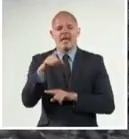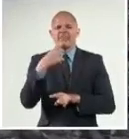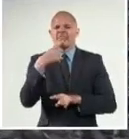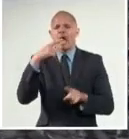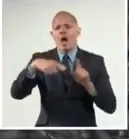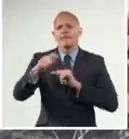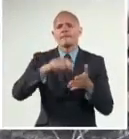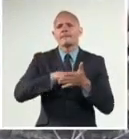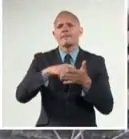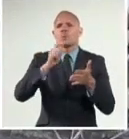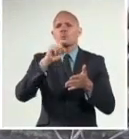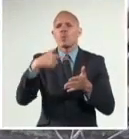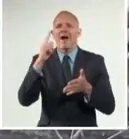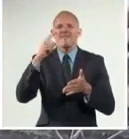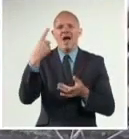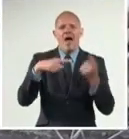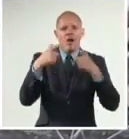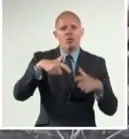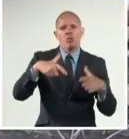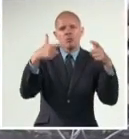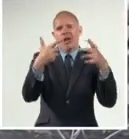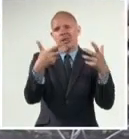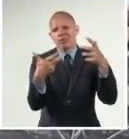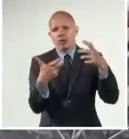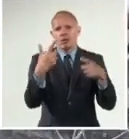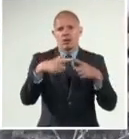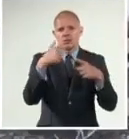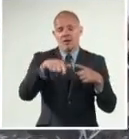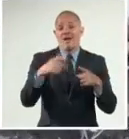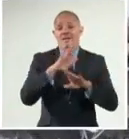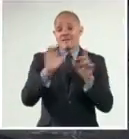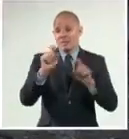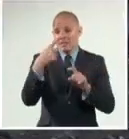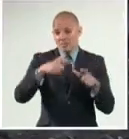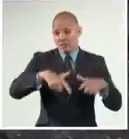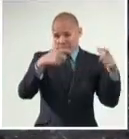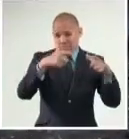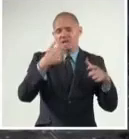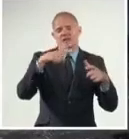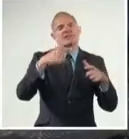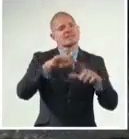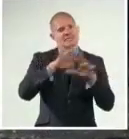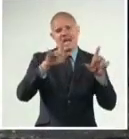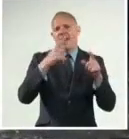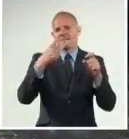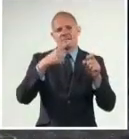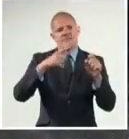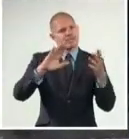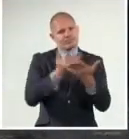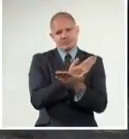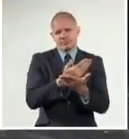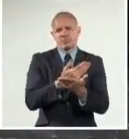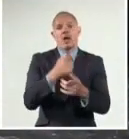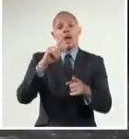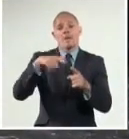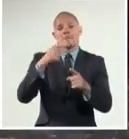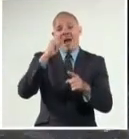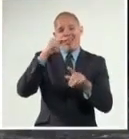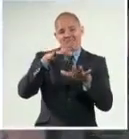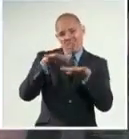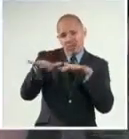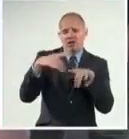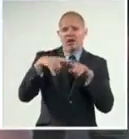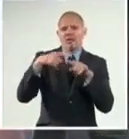el desmantelamiento de lo que quedó del primer tanque siniestrado y limpieza del área, pues la empresa Cuba